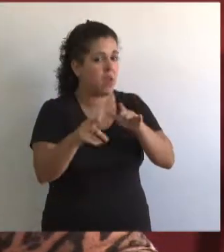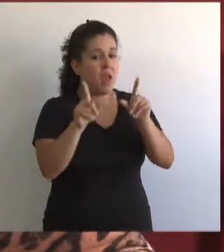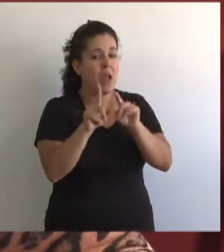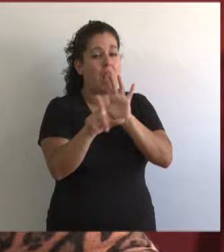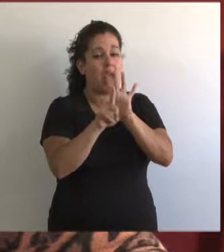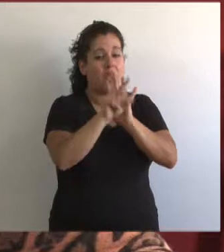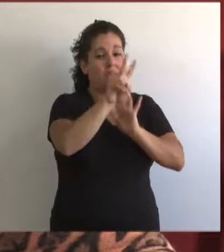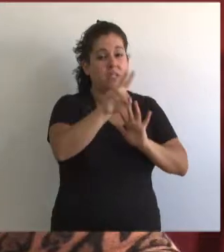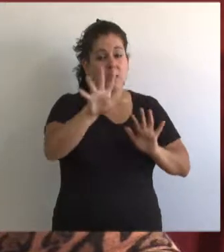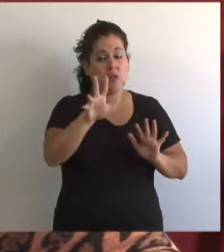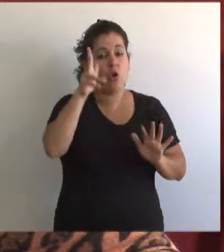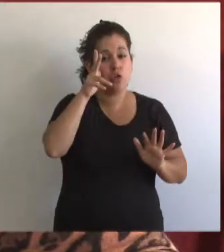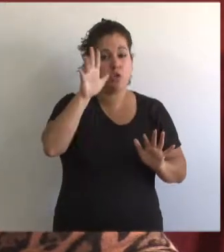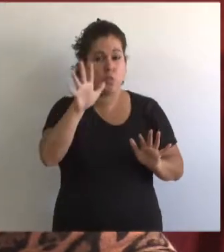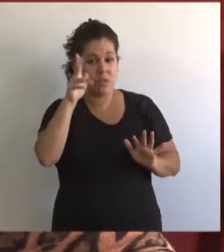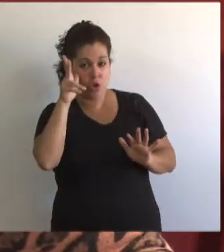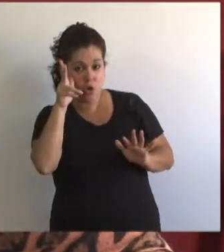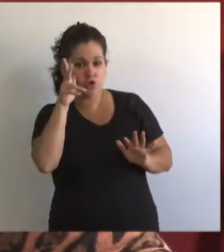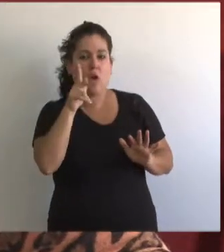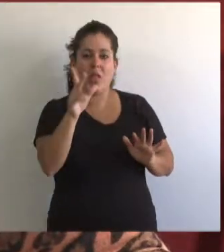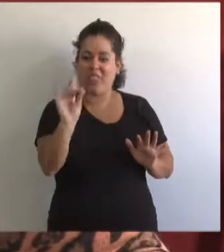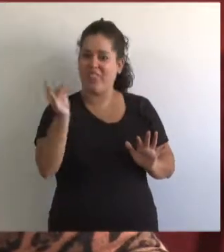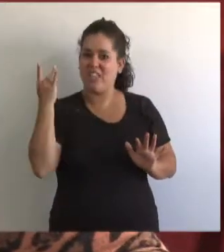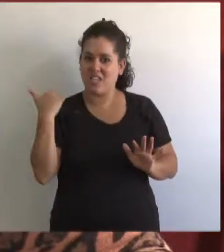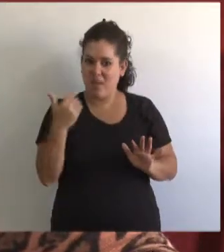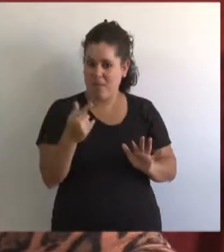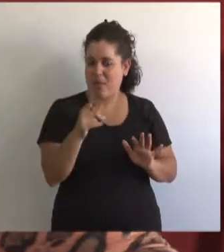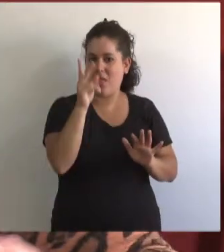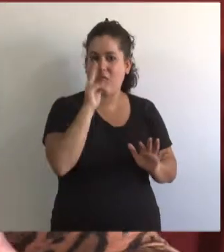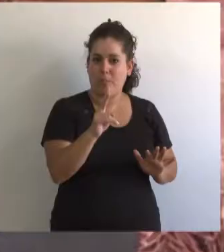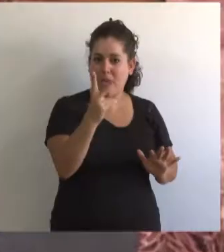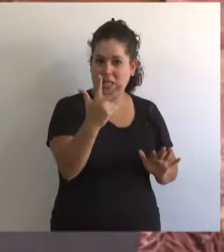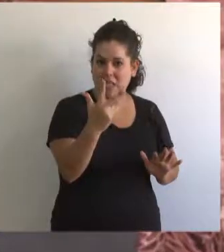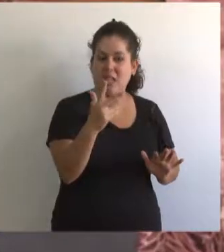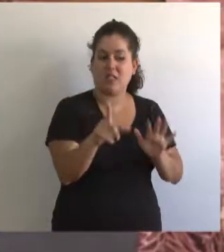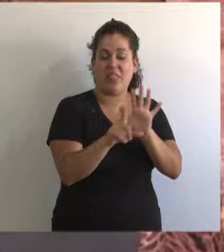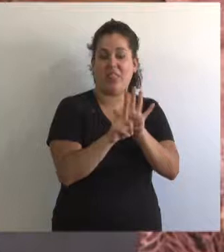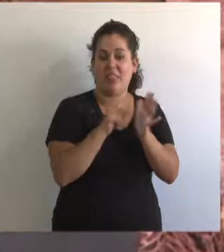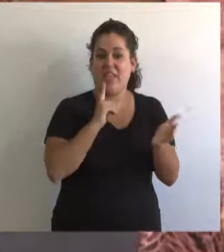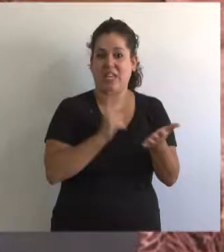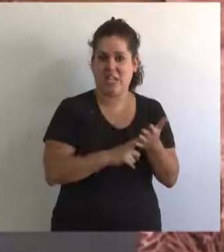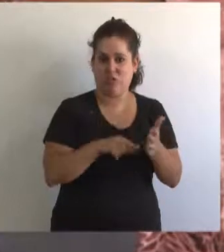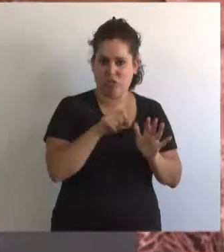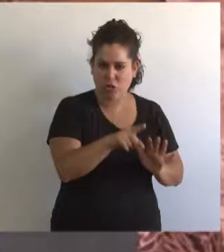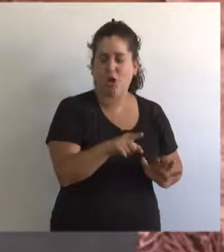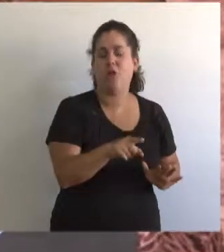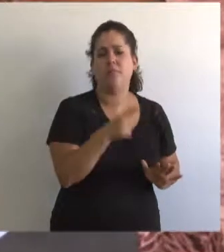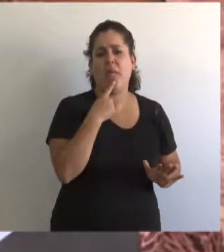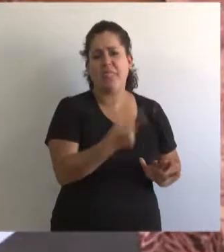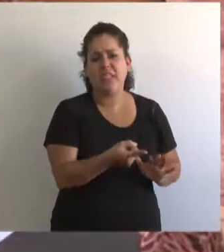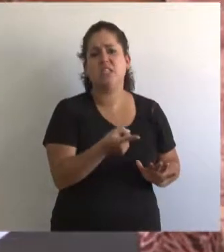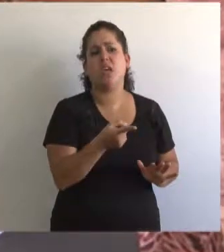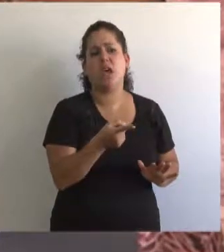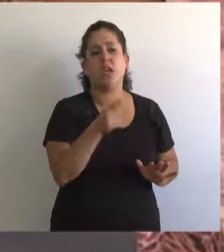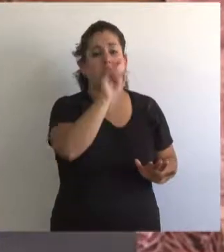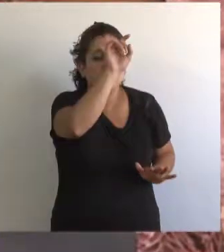esto, que fue la ley 25858, que se sancionó en diciembre del 2003 con su decreto reglamentario 1291/6,